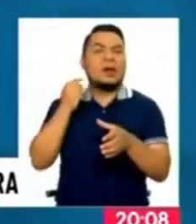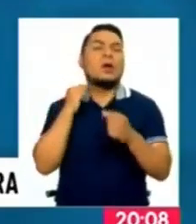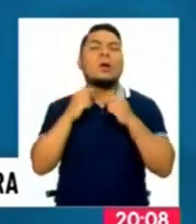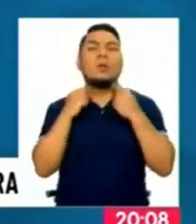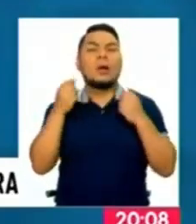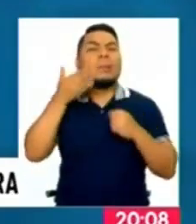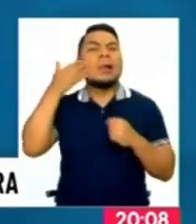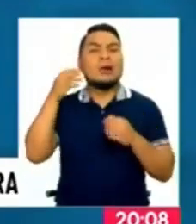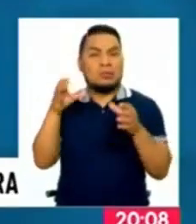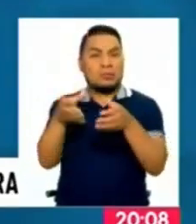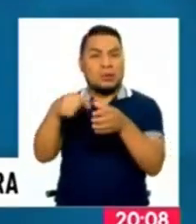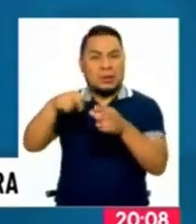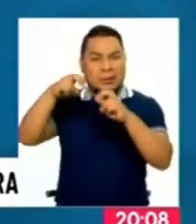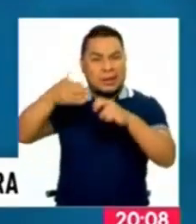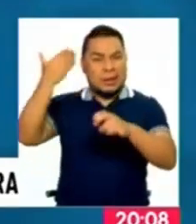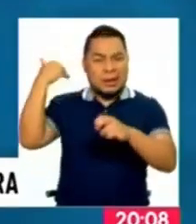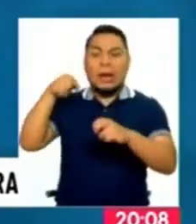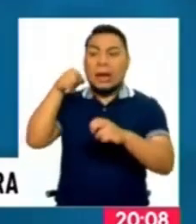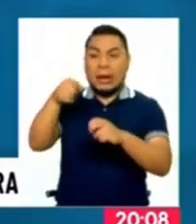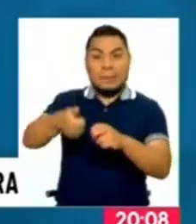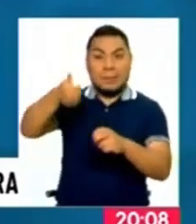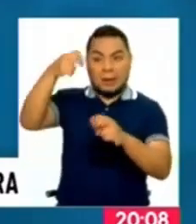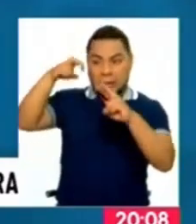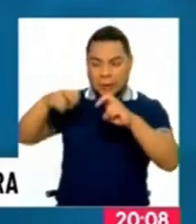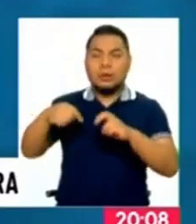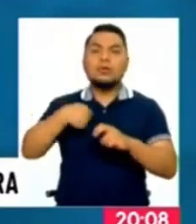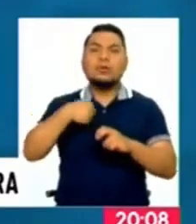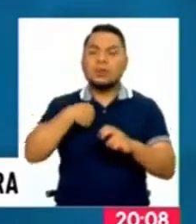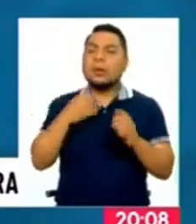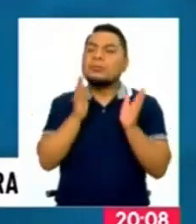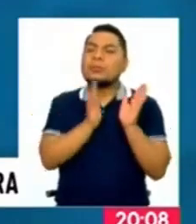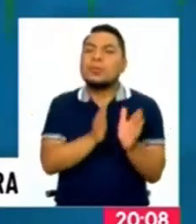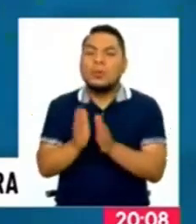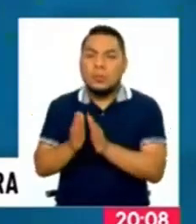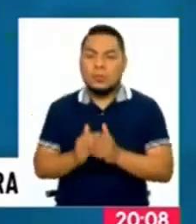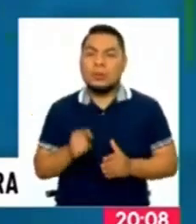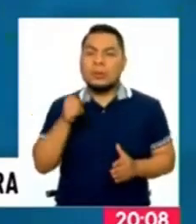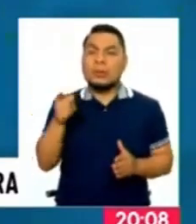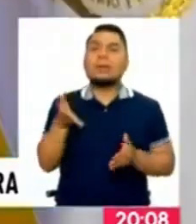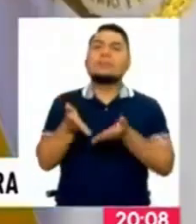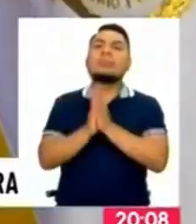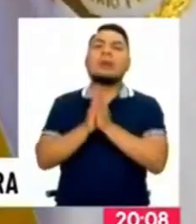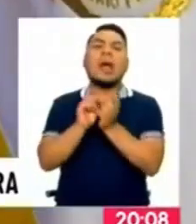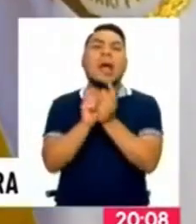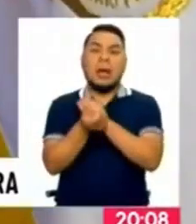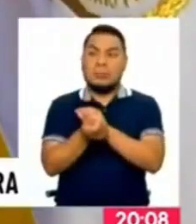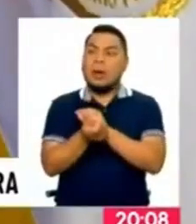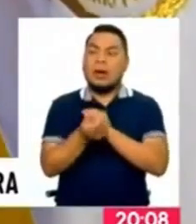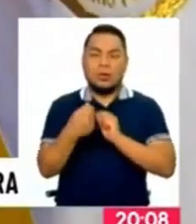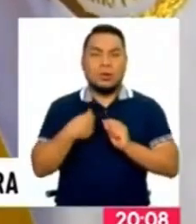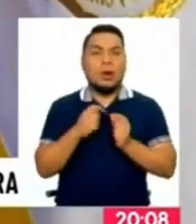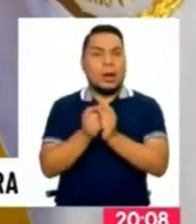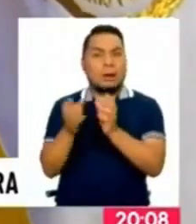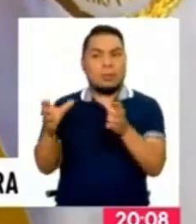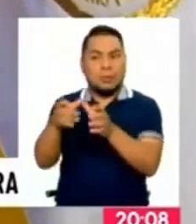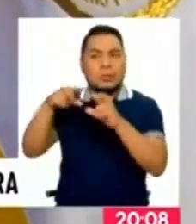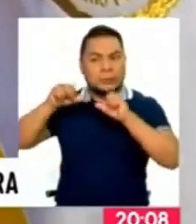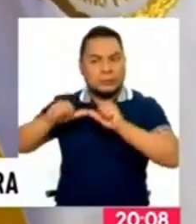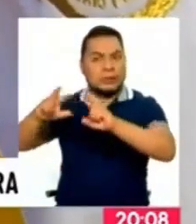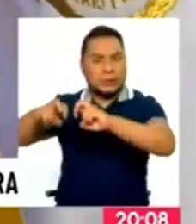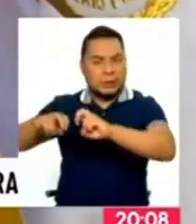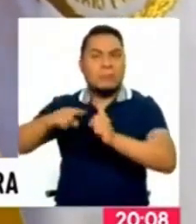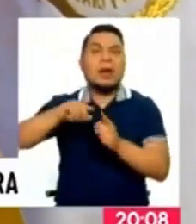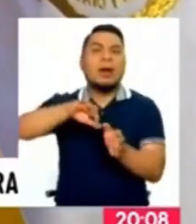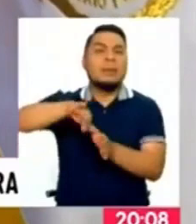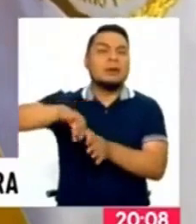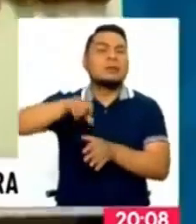fue nombrado jefe de contrainteligencia en el mismo sector la elección de ambos ex oficiales por parte de willie huerta no es casual